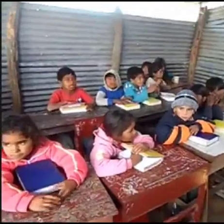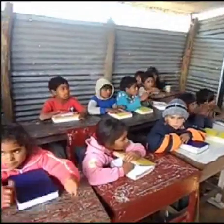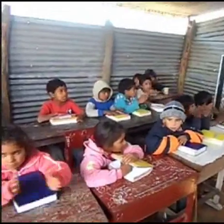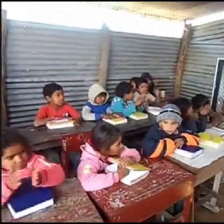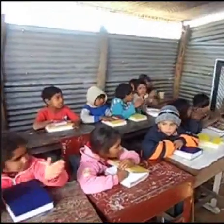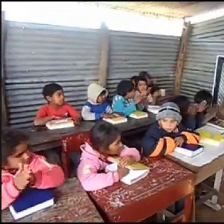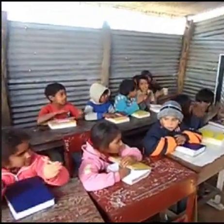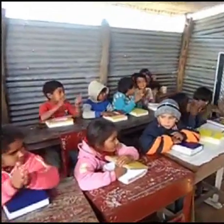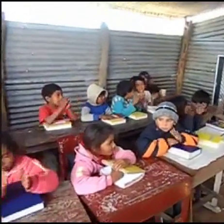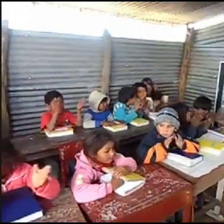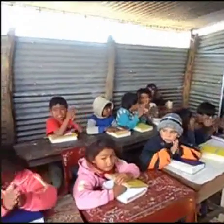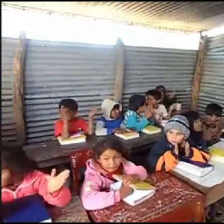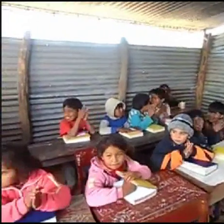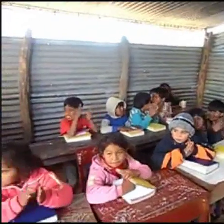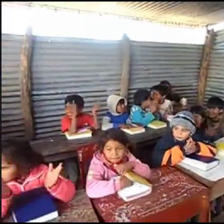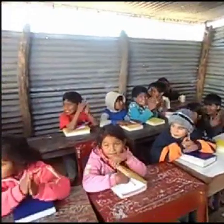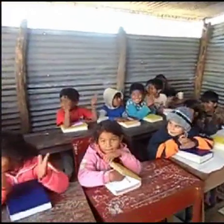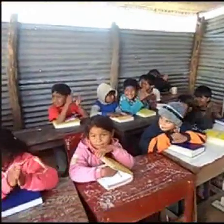chicos entonces.